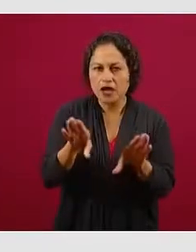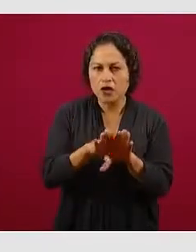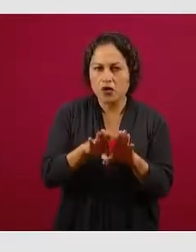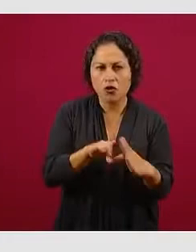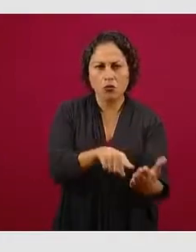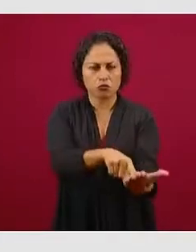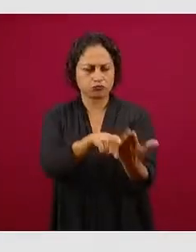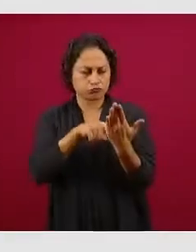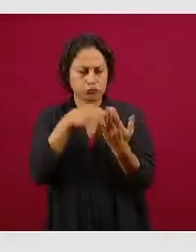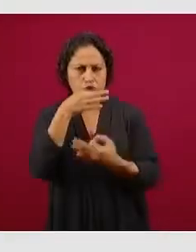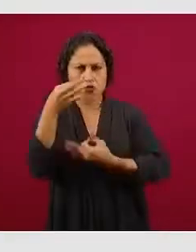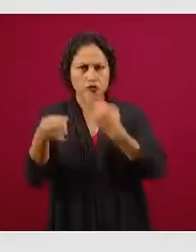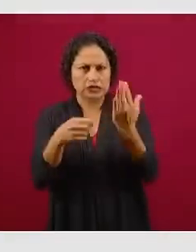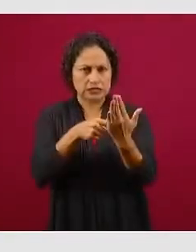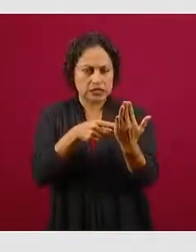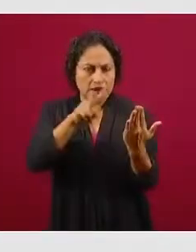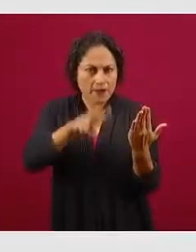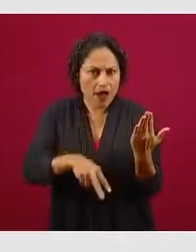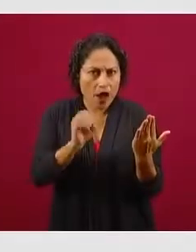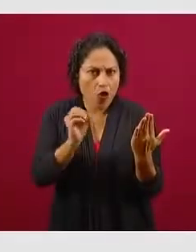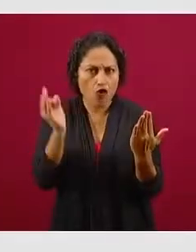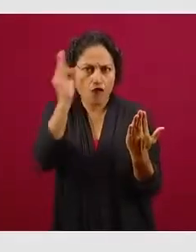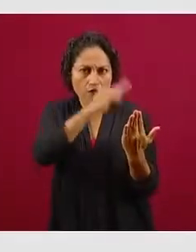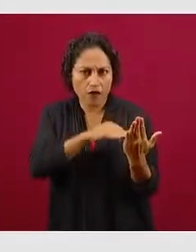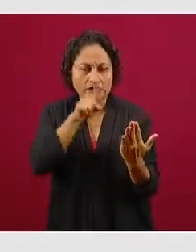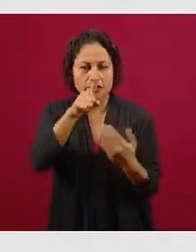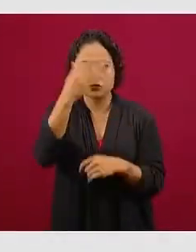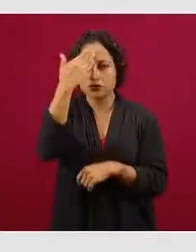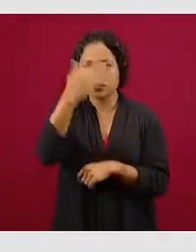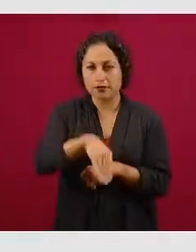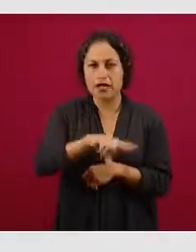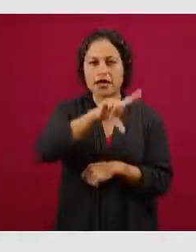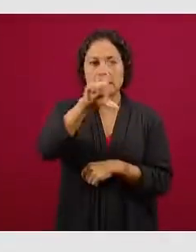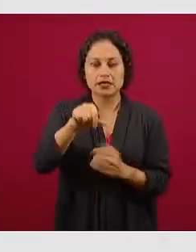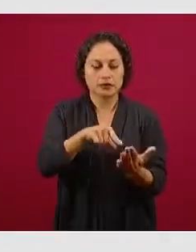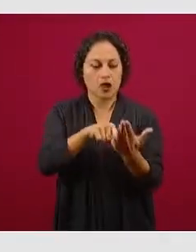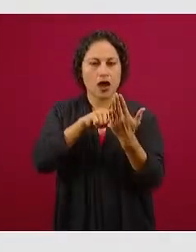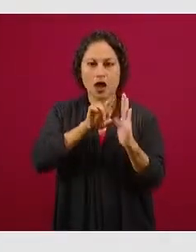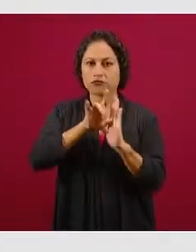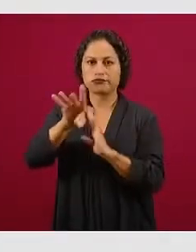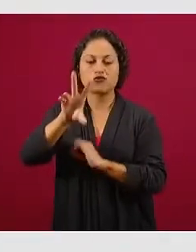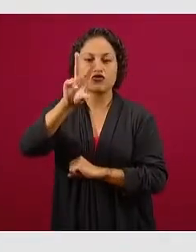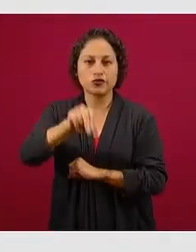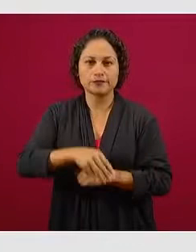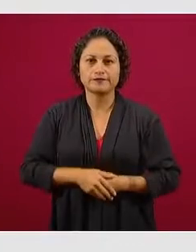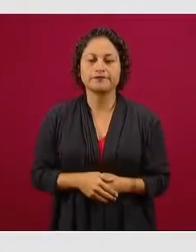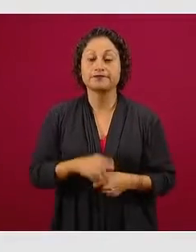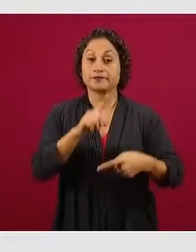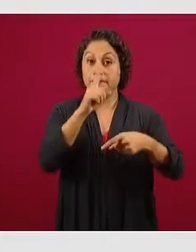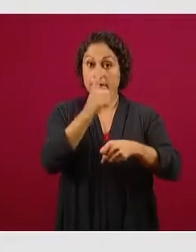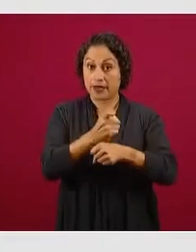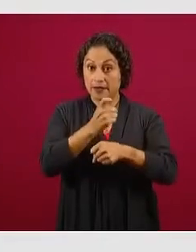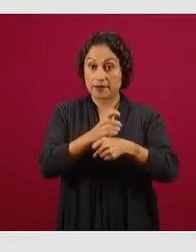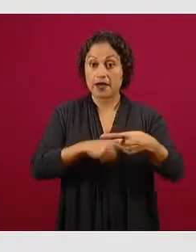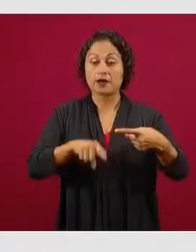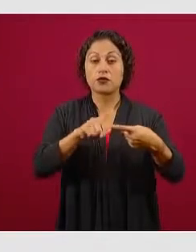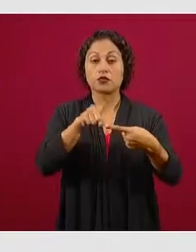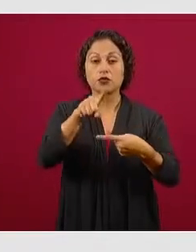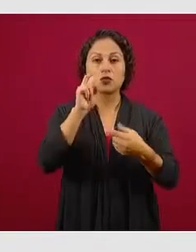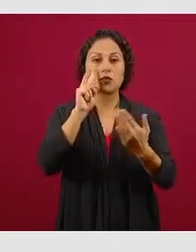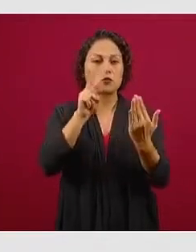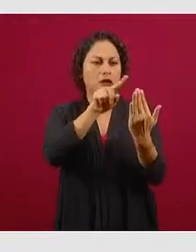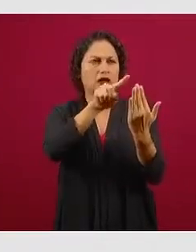te llegan a tus redes sociales y hacerles frente para evitar su propagación. Paso 1. Revisa la fuente que emite la